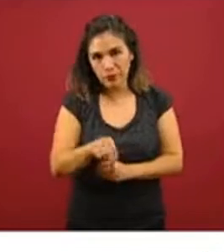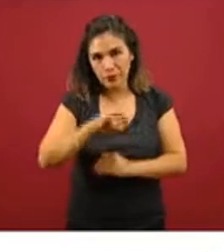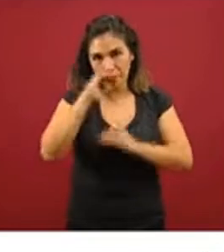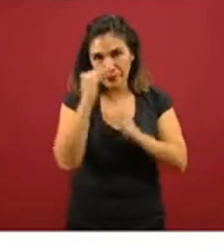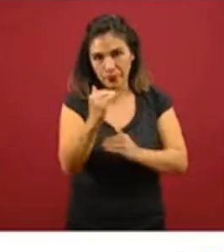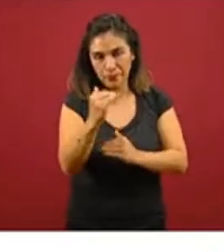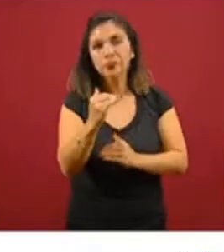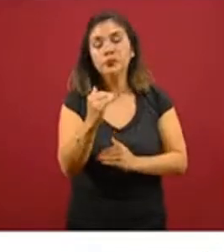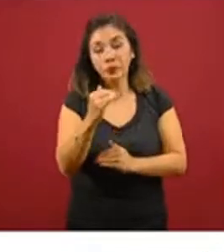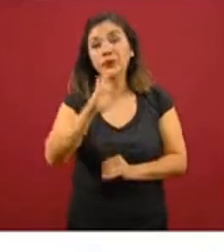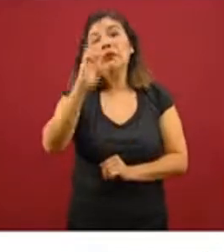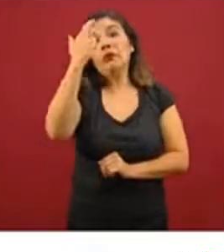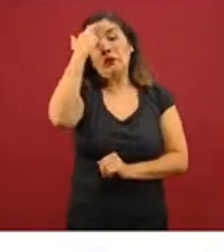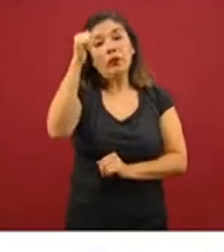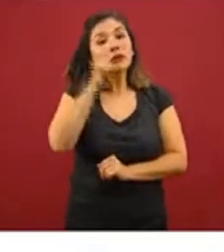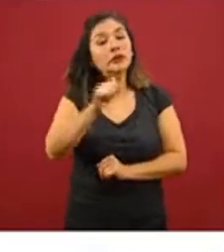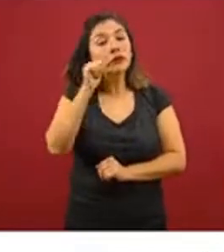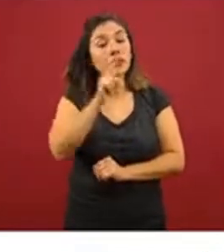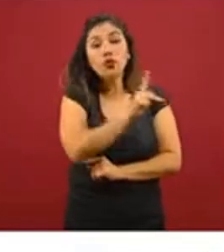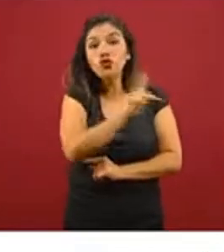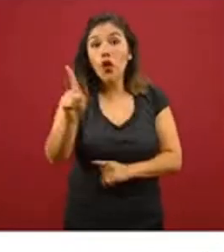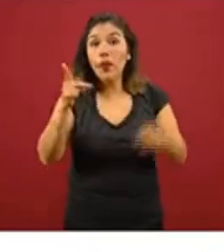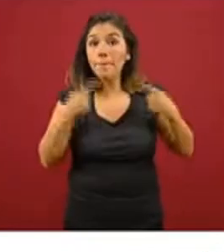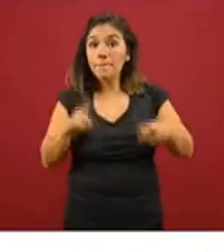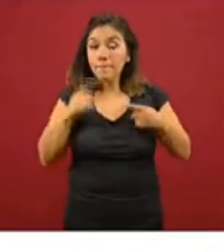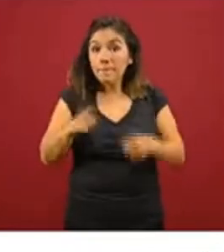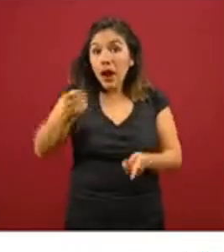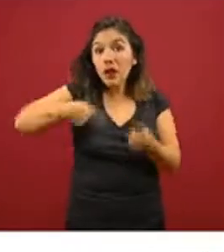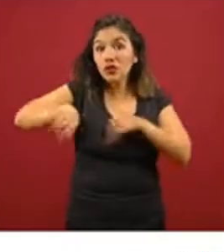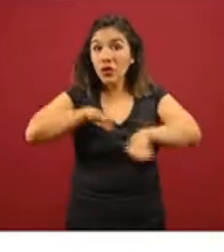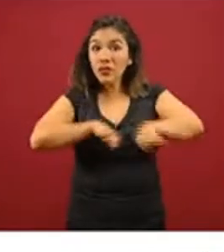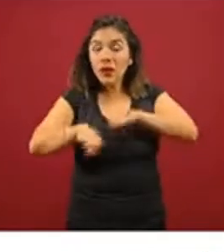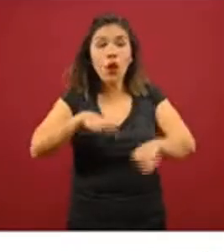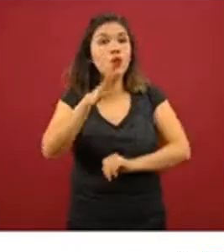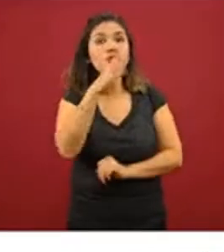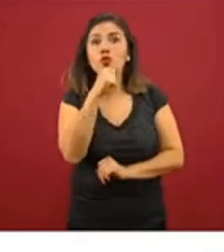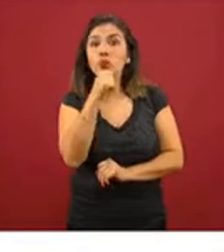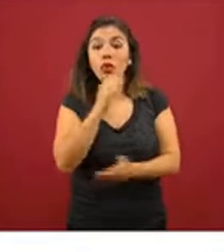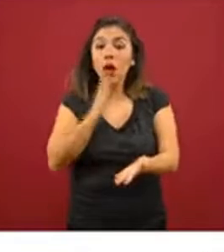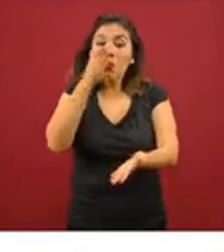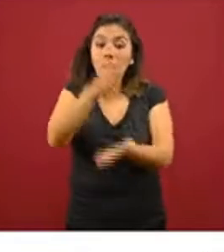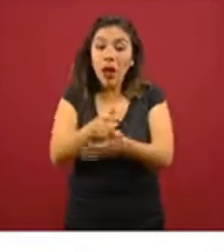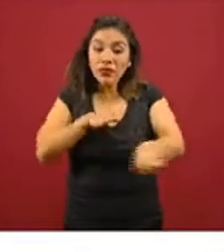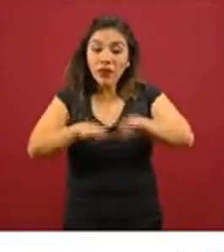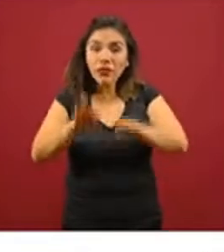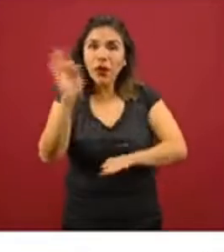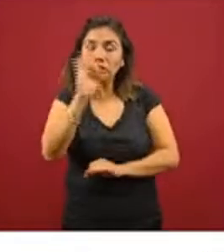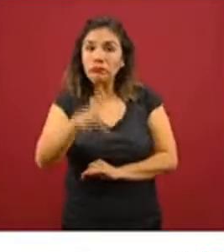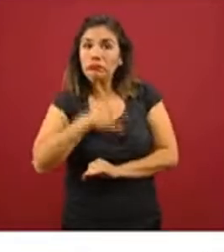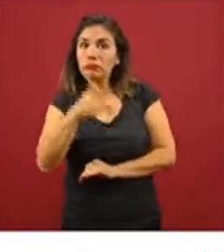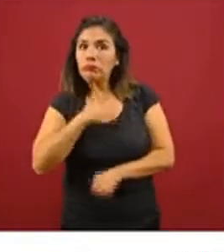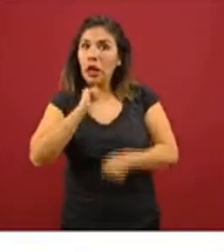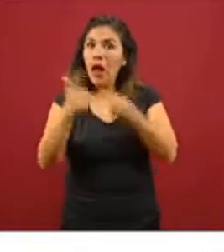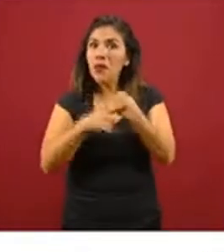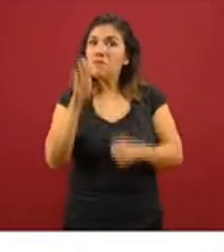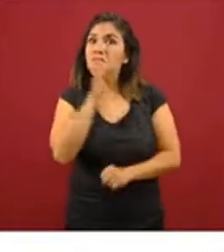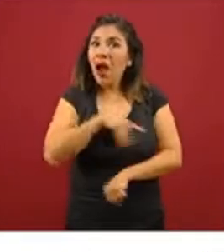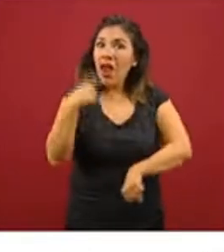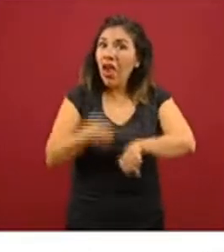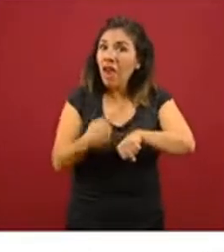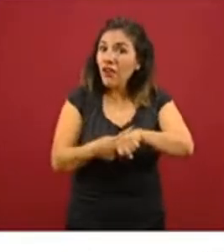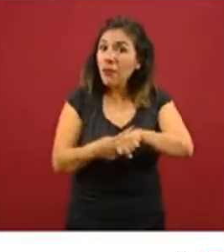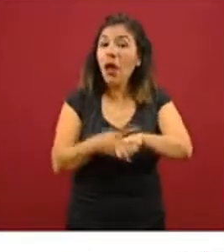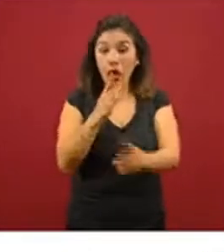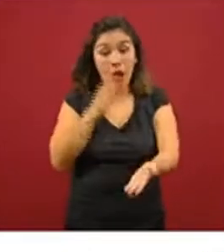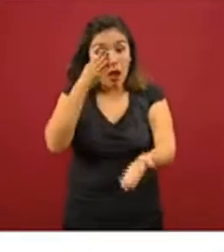un contagio, recordando que todas estas personas no pueden presentarse a laborar si están enfermas. Las que se presentan a